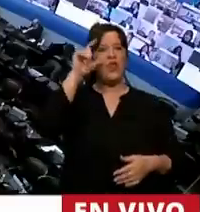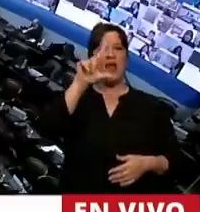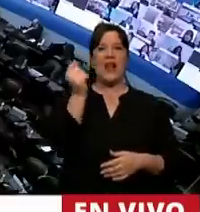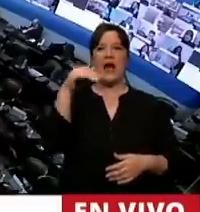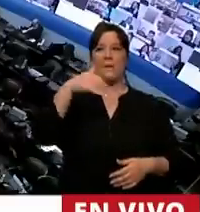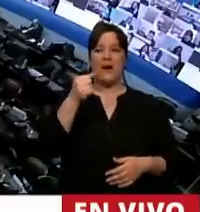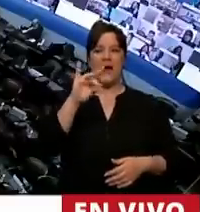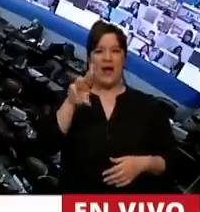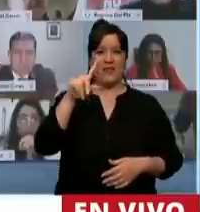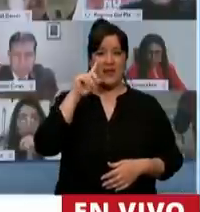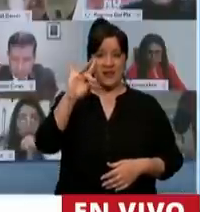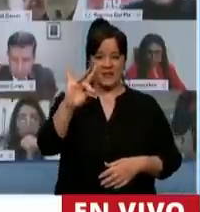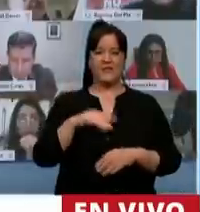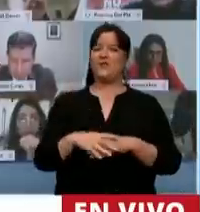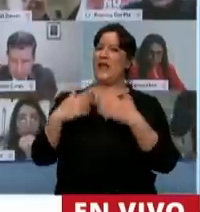Gracias, Presidente.